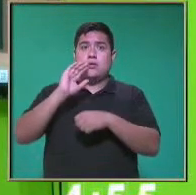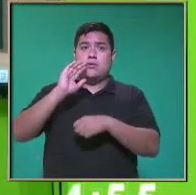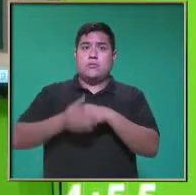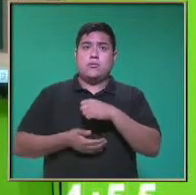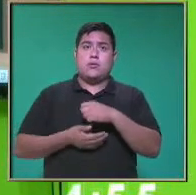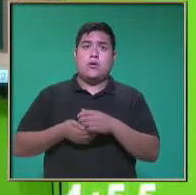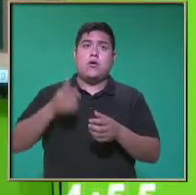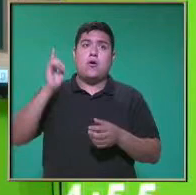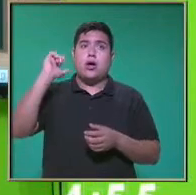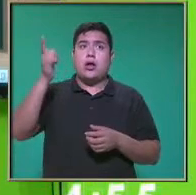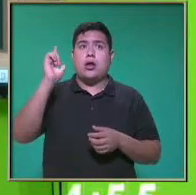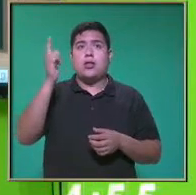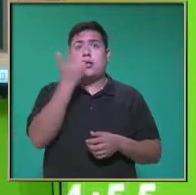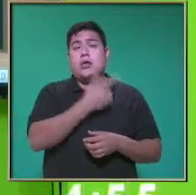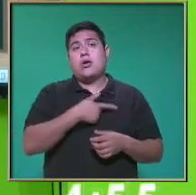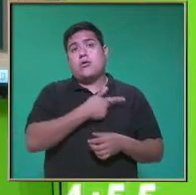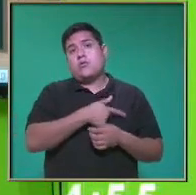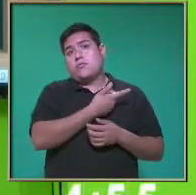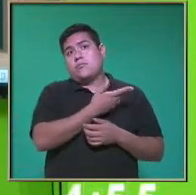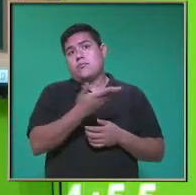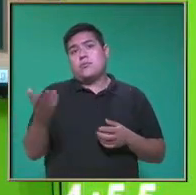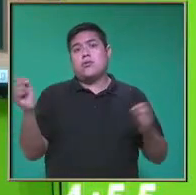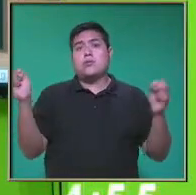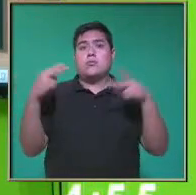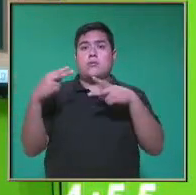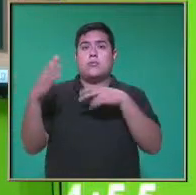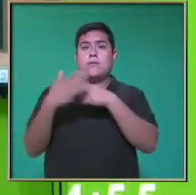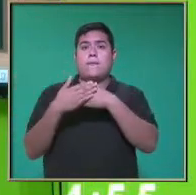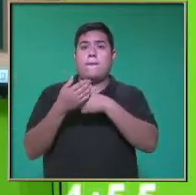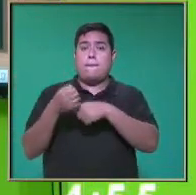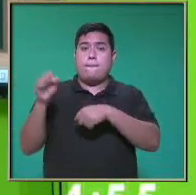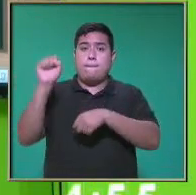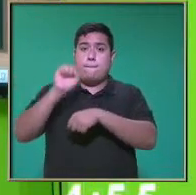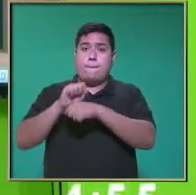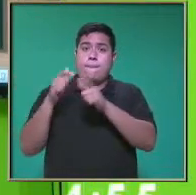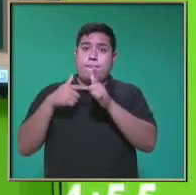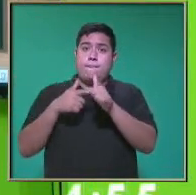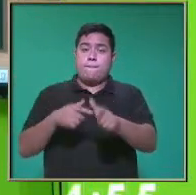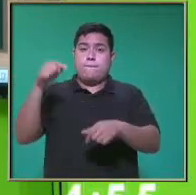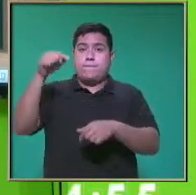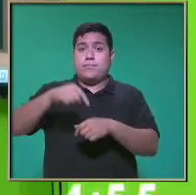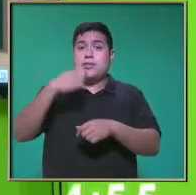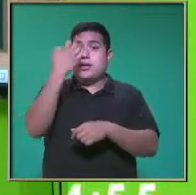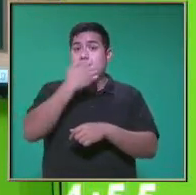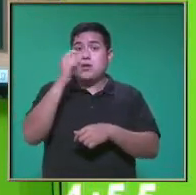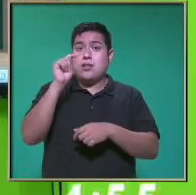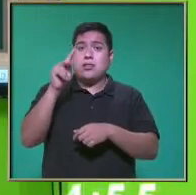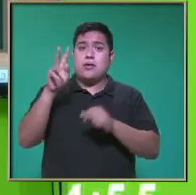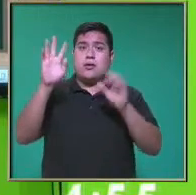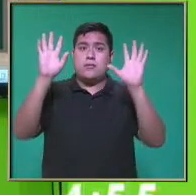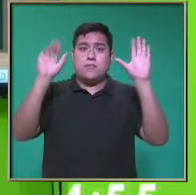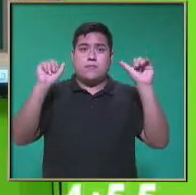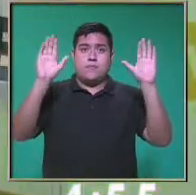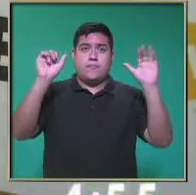hoy. Espero que te haya sido de gran utilidad. Nos vamos a ver la próxima semana para continuar aquí en Escuela TV. Goodbye.